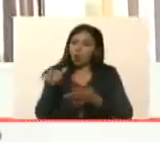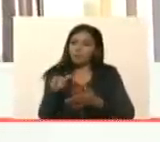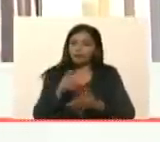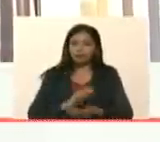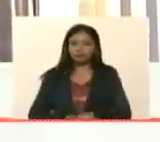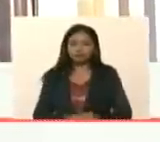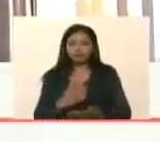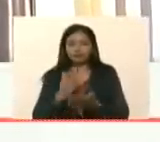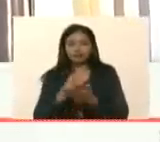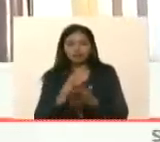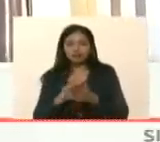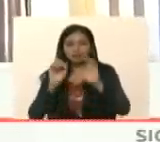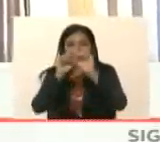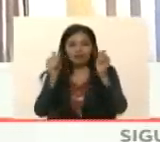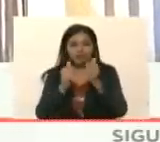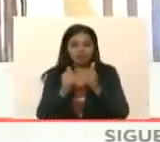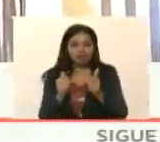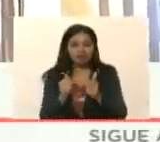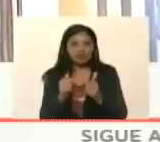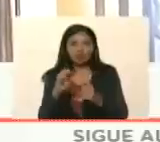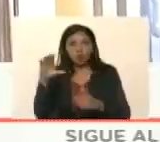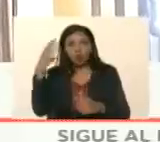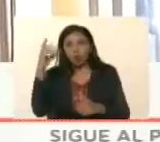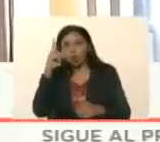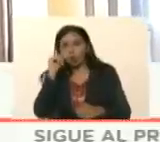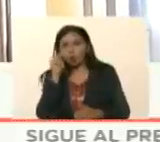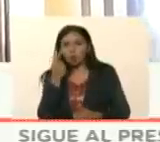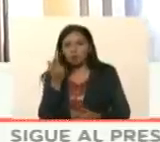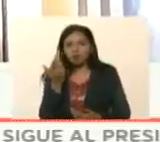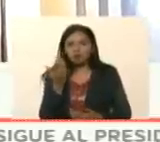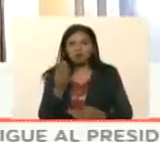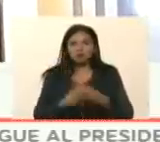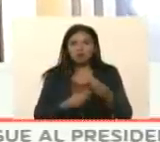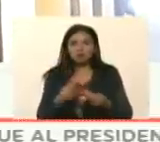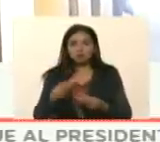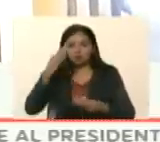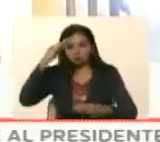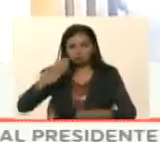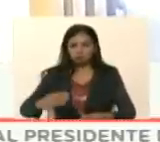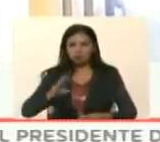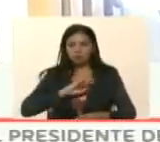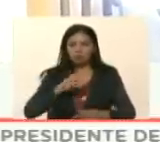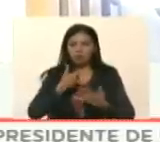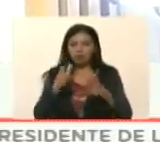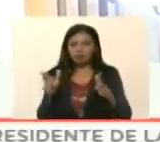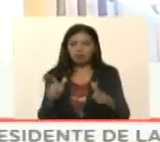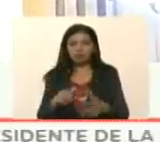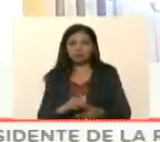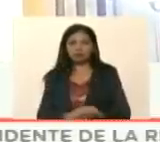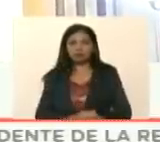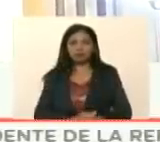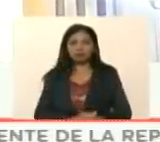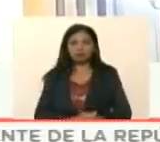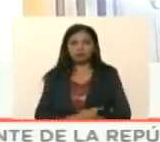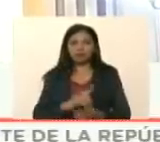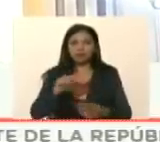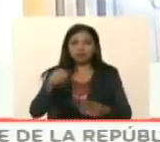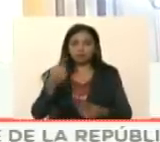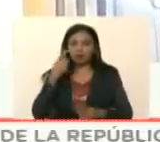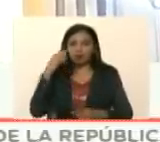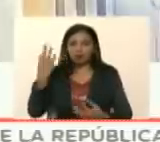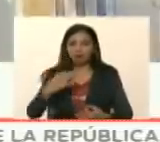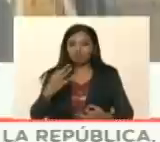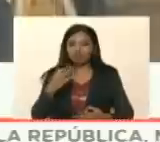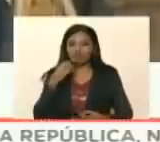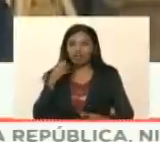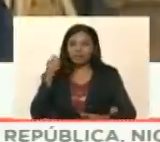gran artista plástico de Colombia, un colombiano, que fue soldado del Ejército Libertador. Luego fue oficial, que